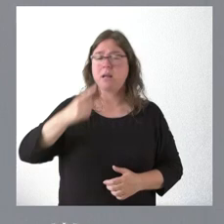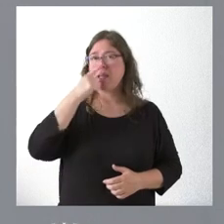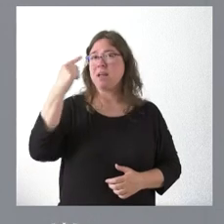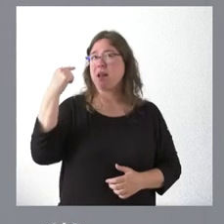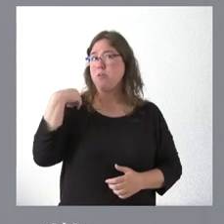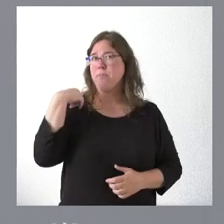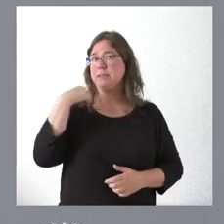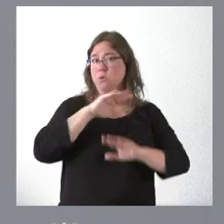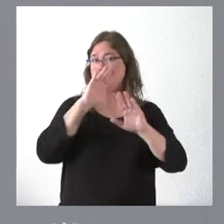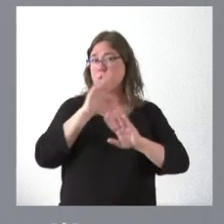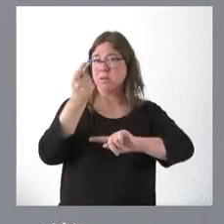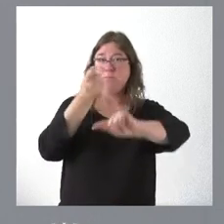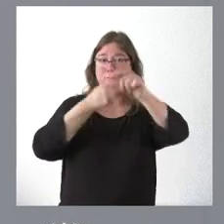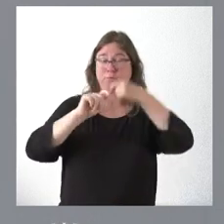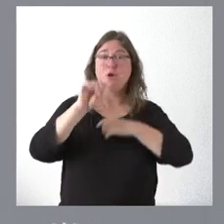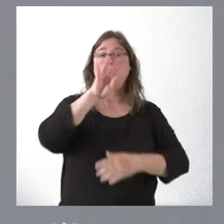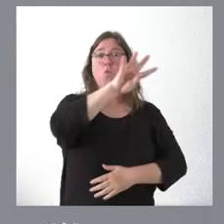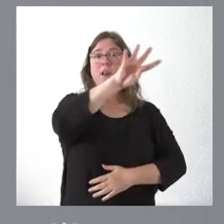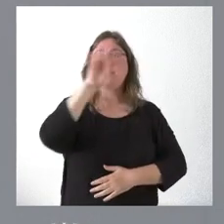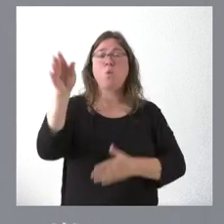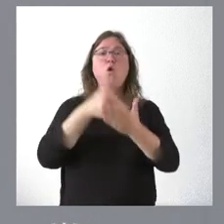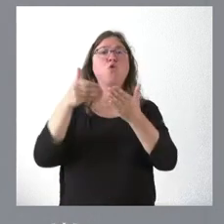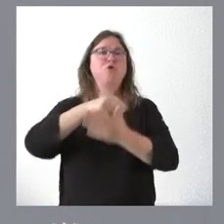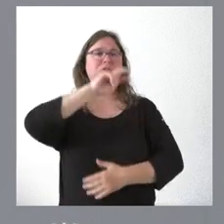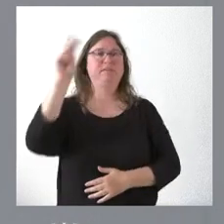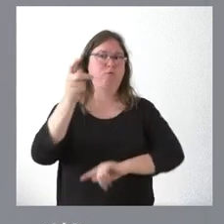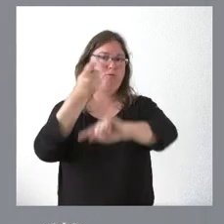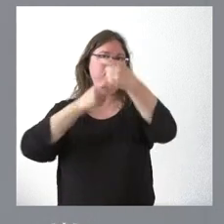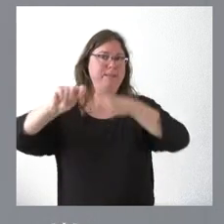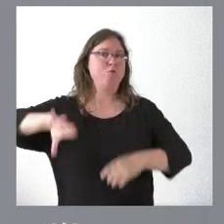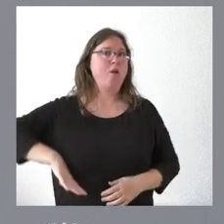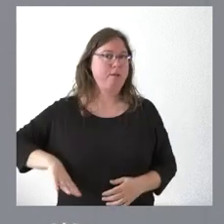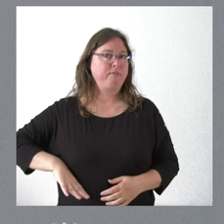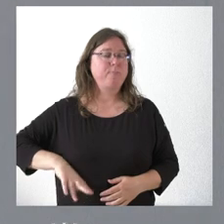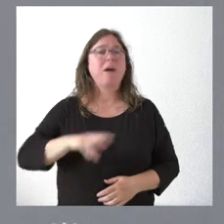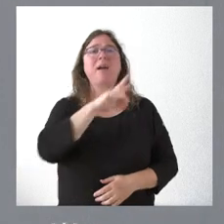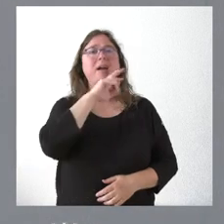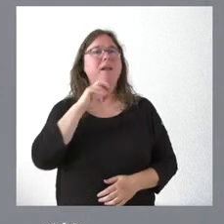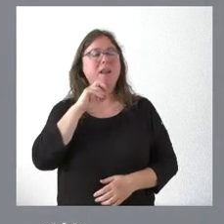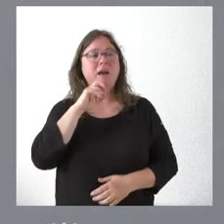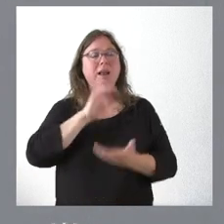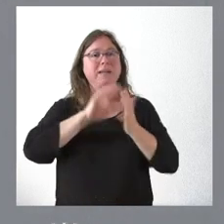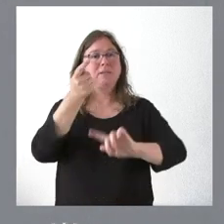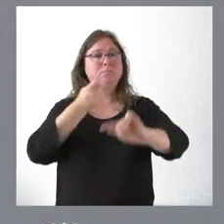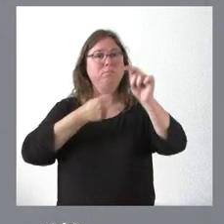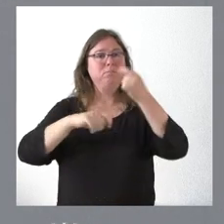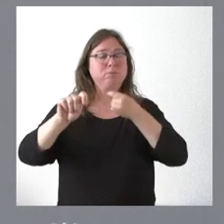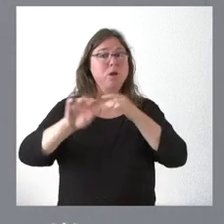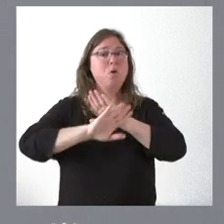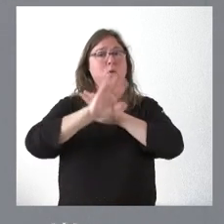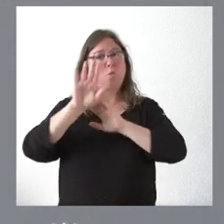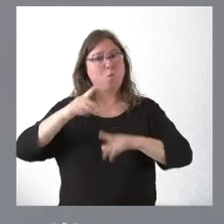último le exportamos 44 millones de euros y a Israel Castilla y León le exportó en el último